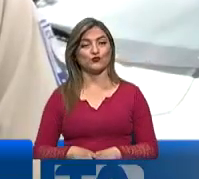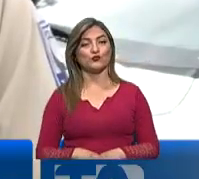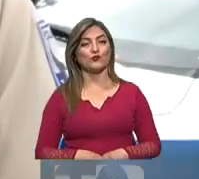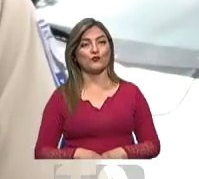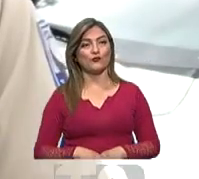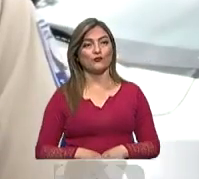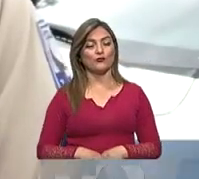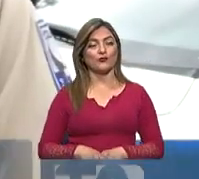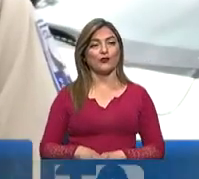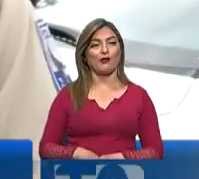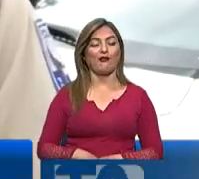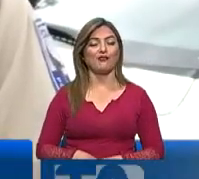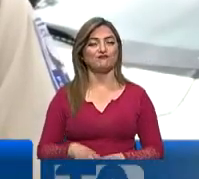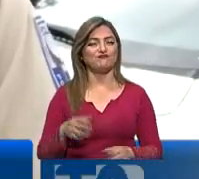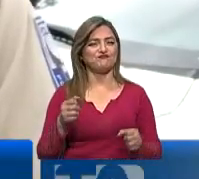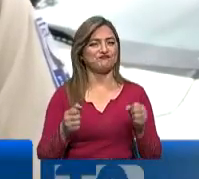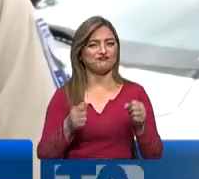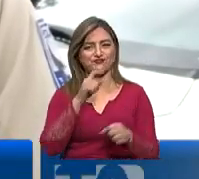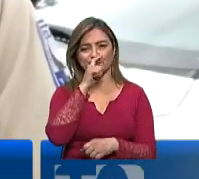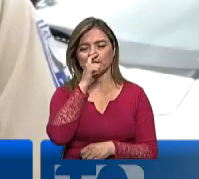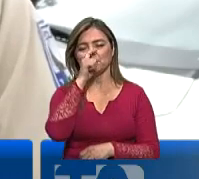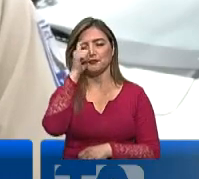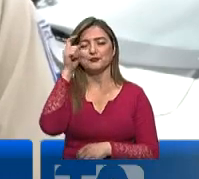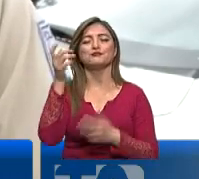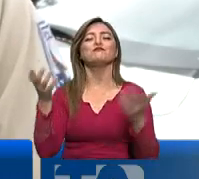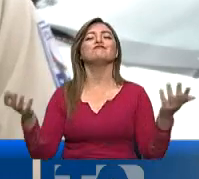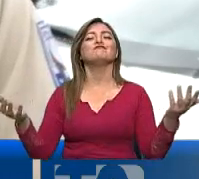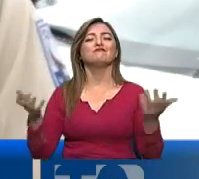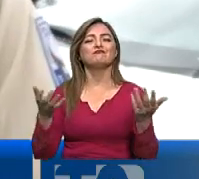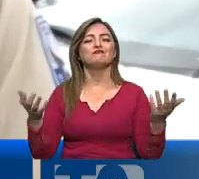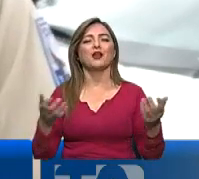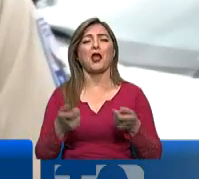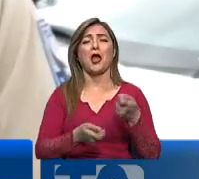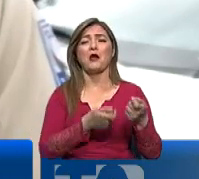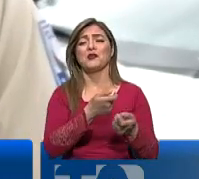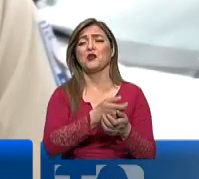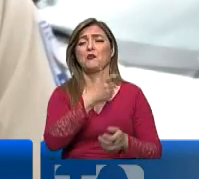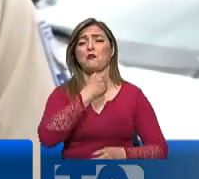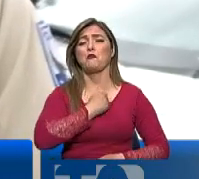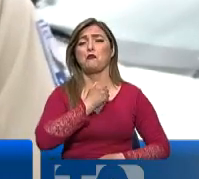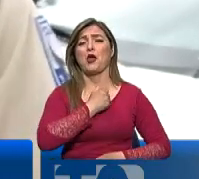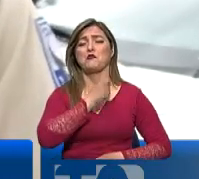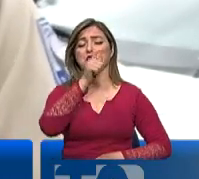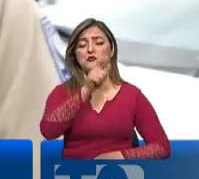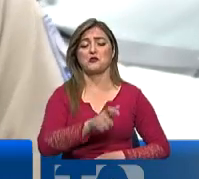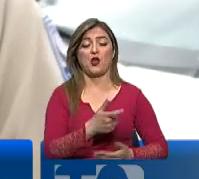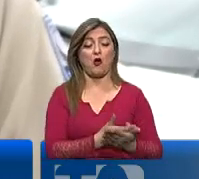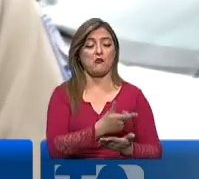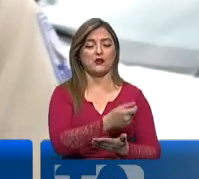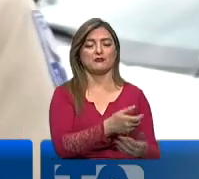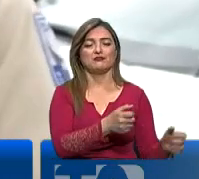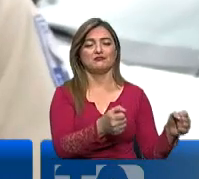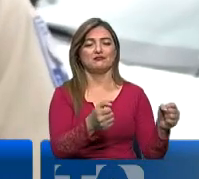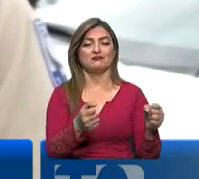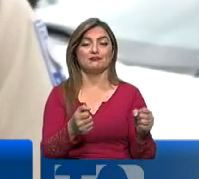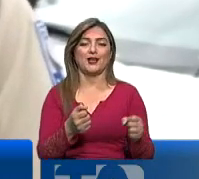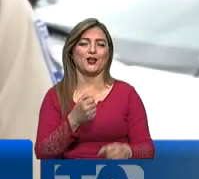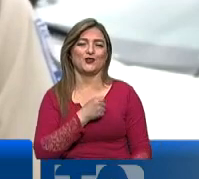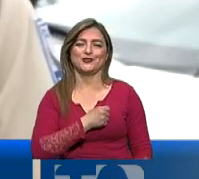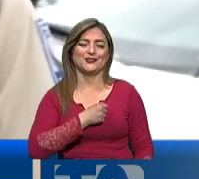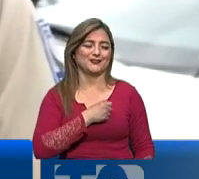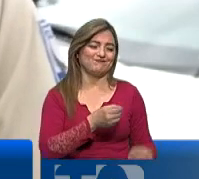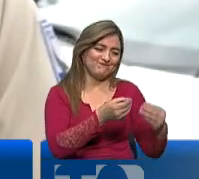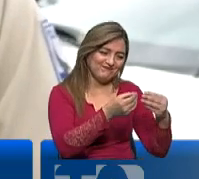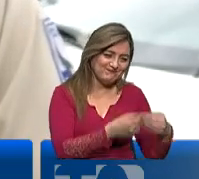vehículos de alta gama y que lamentablemente estaban estos ya vendidos en poder de los ciudadanos que lamentablemente